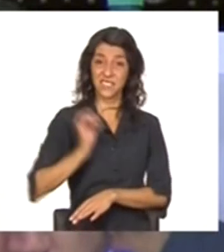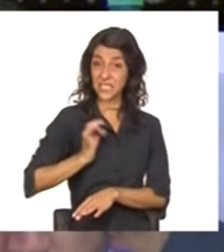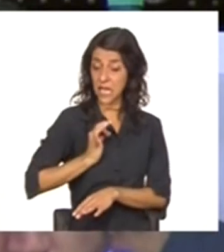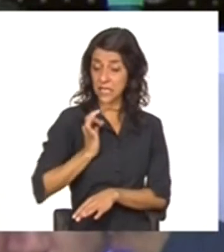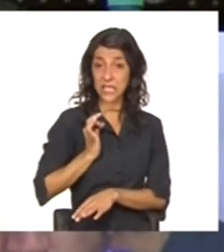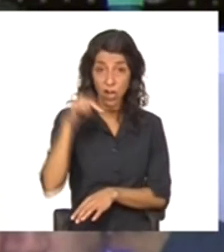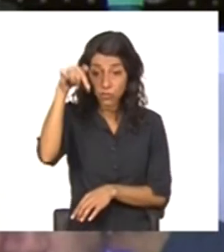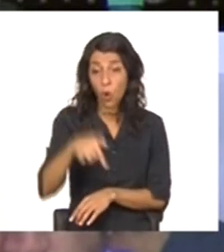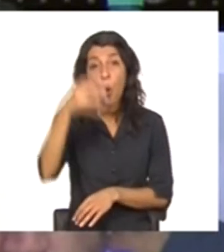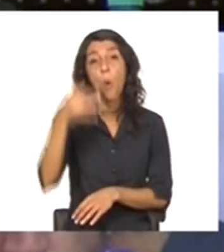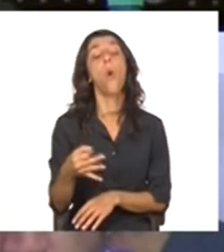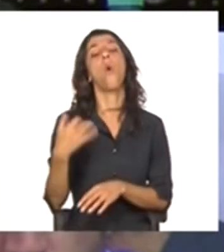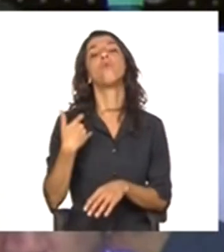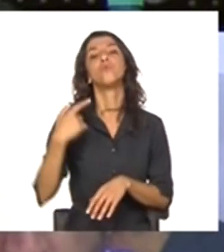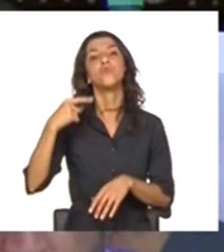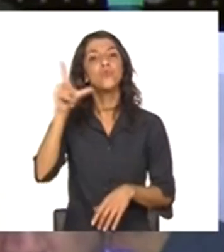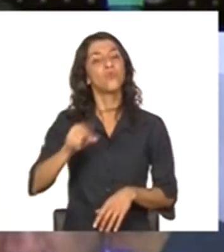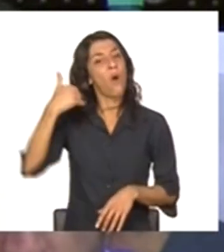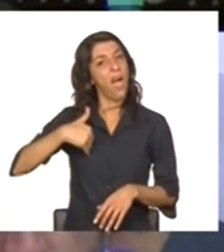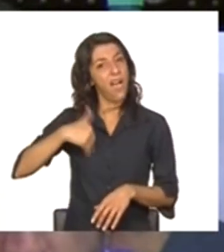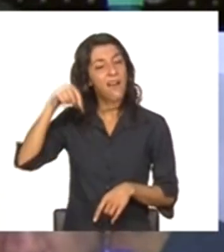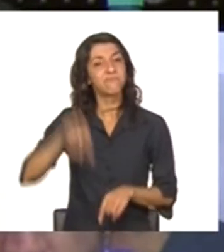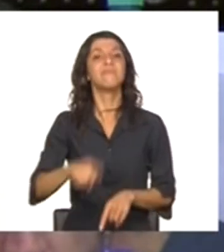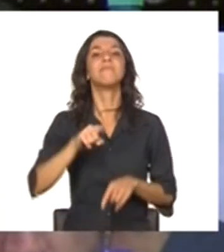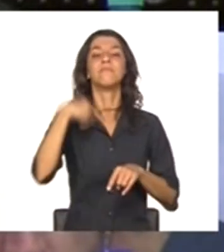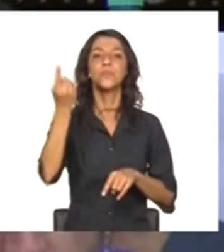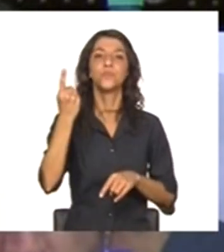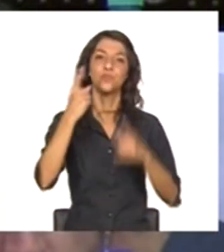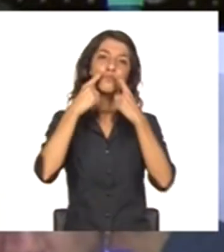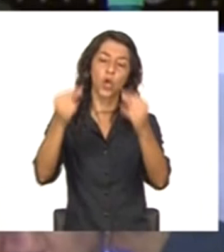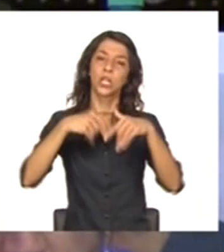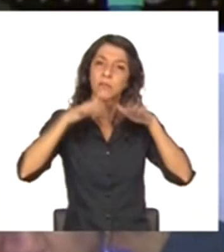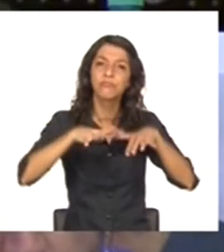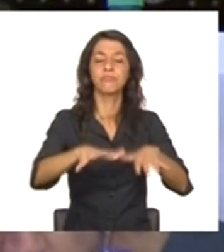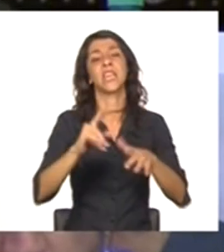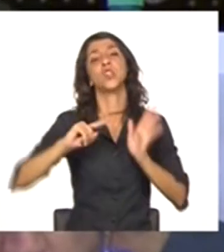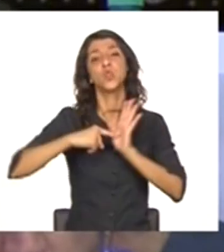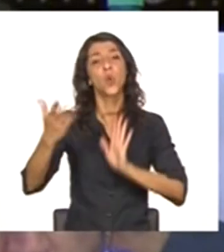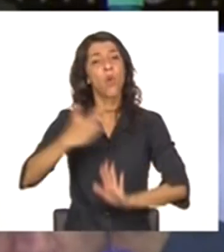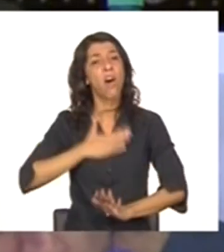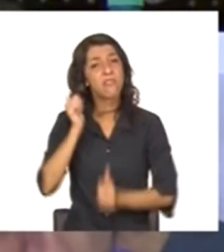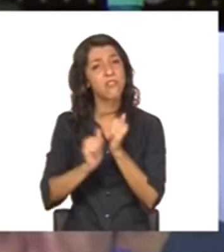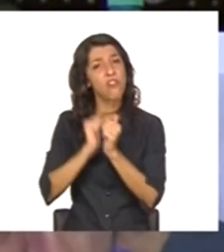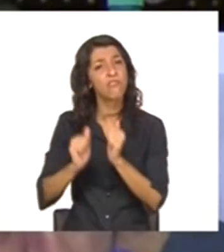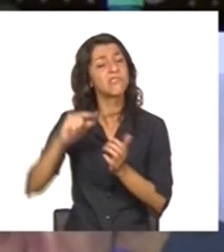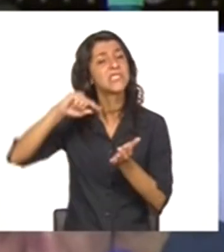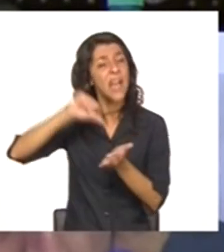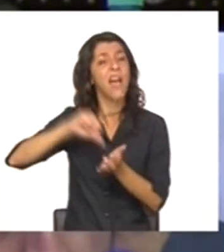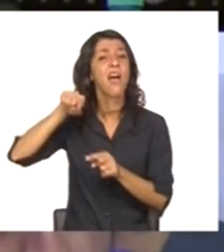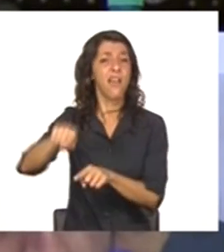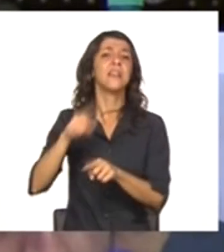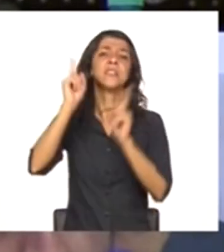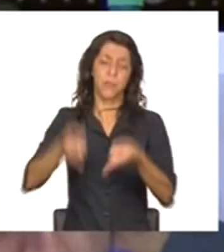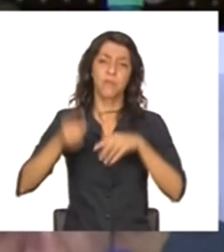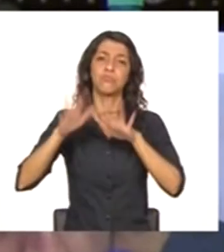país ocurrió un estallido social. Y en mi ciudad, en la ciudad de Rosario, hubo muchos muertos, hubo muchos problemas, hubo un gran